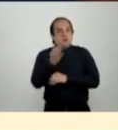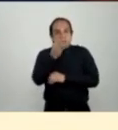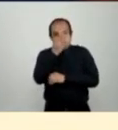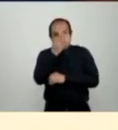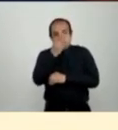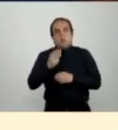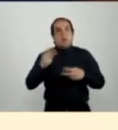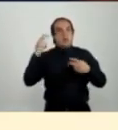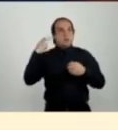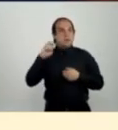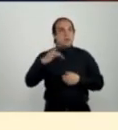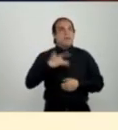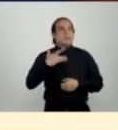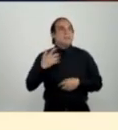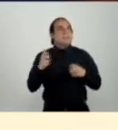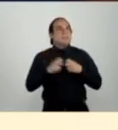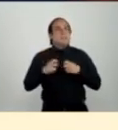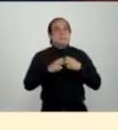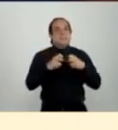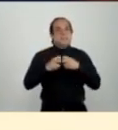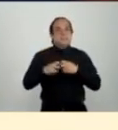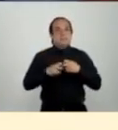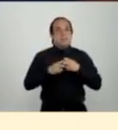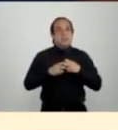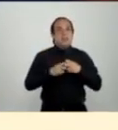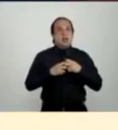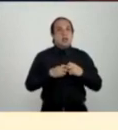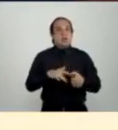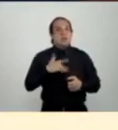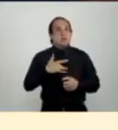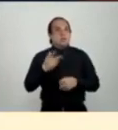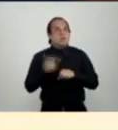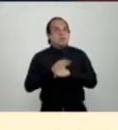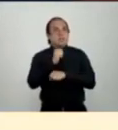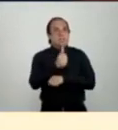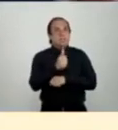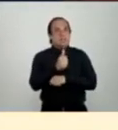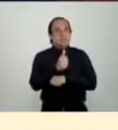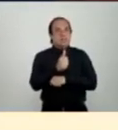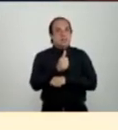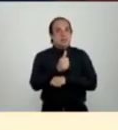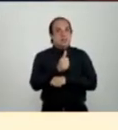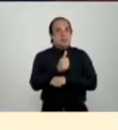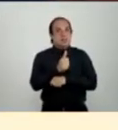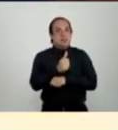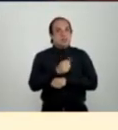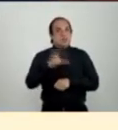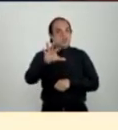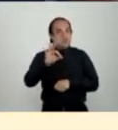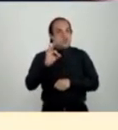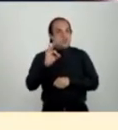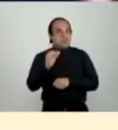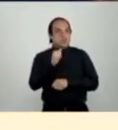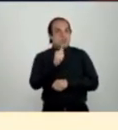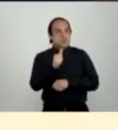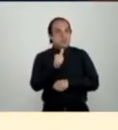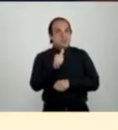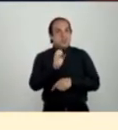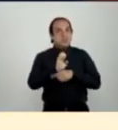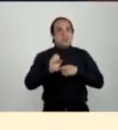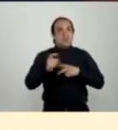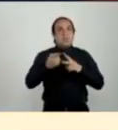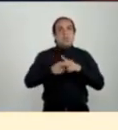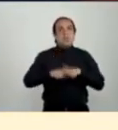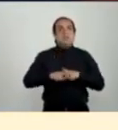entrando el ansia, porque dije, ¿y qué tal que yo vaya allá y no pase nada? ¿Qué tal que yo vaya? No encuentre nada. Entonces empecé